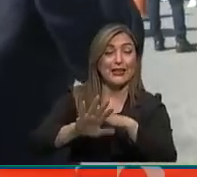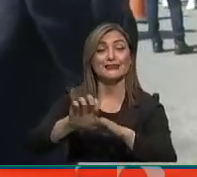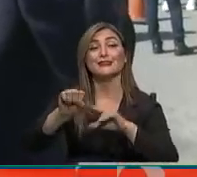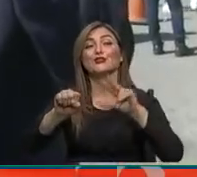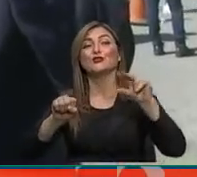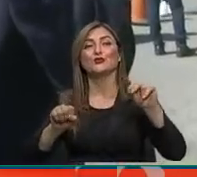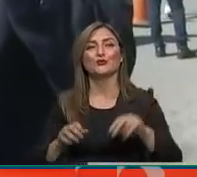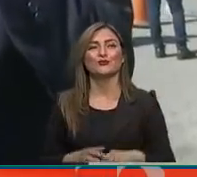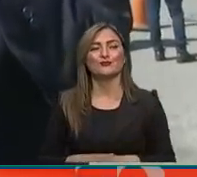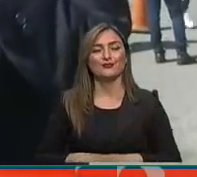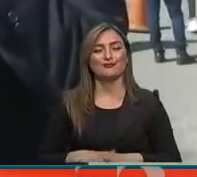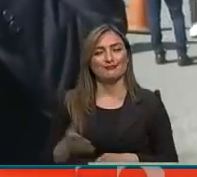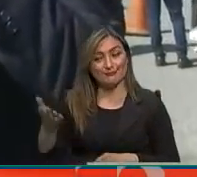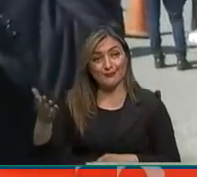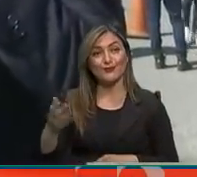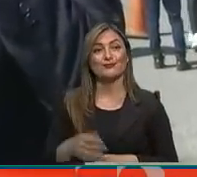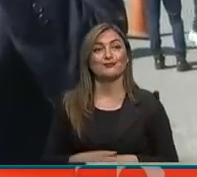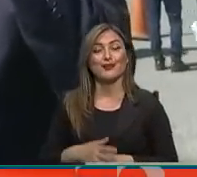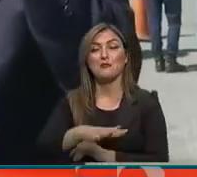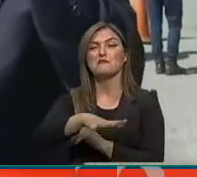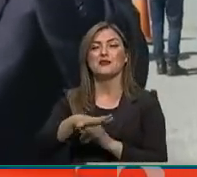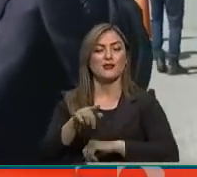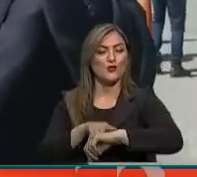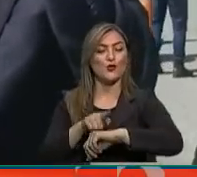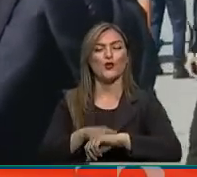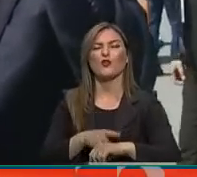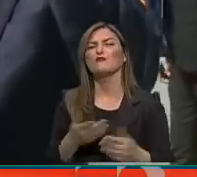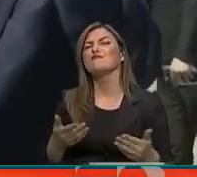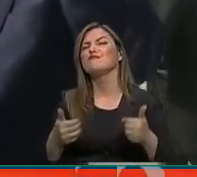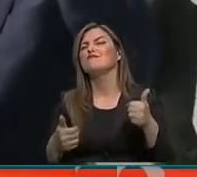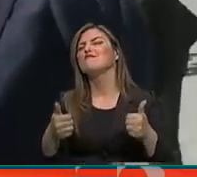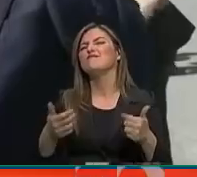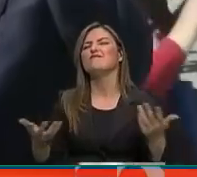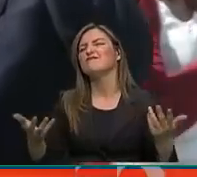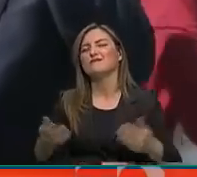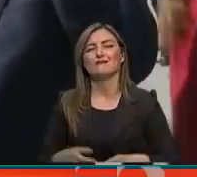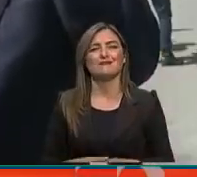estadio. Pablito, adelante, ¿cuál es el ambiente a esta hora?